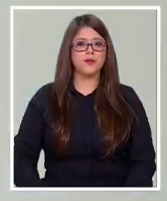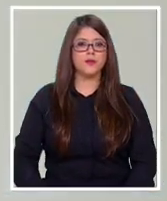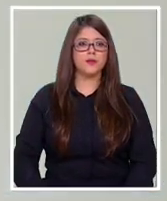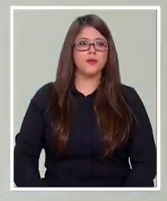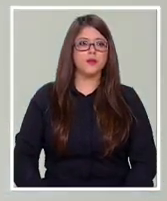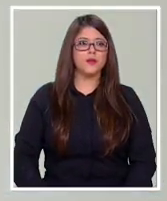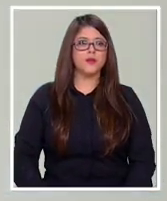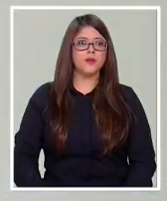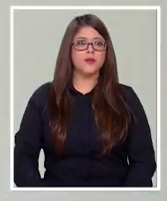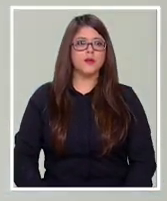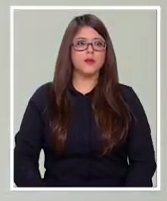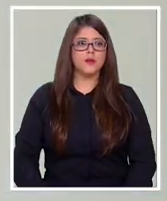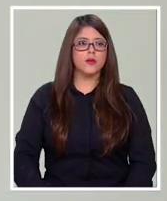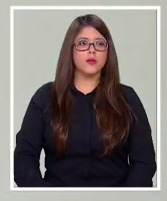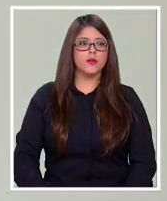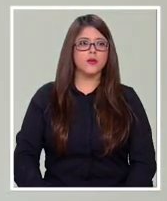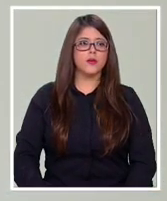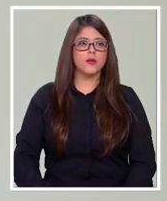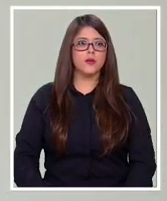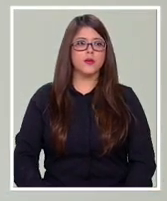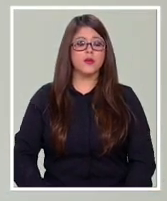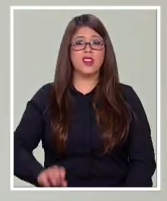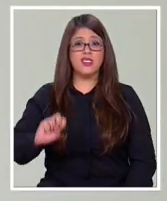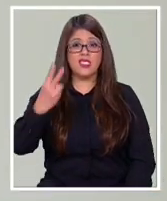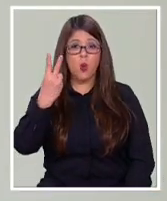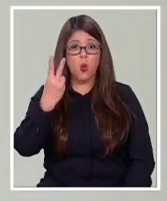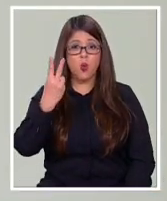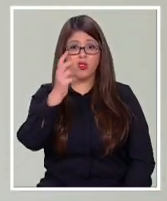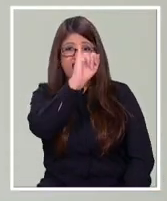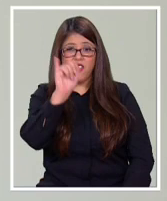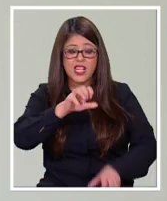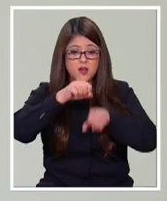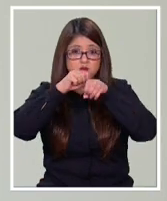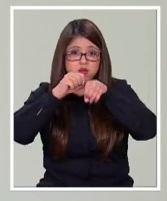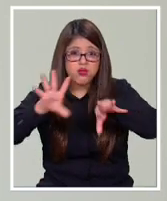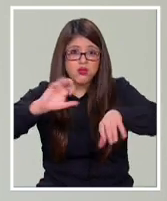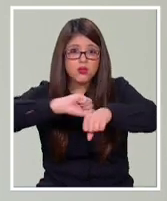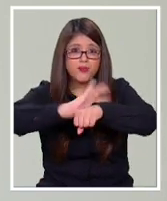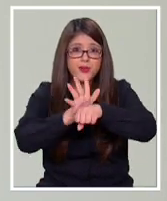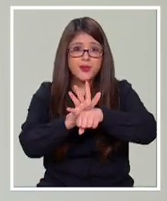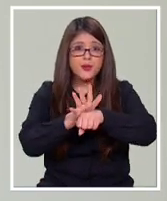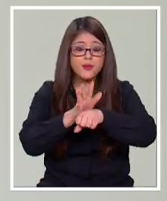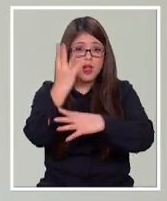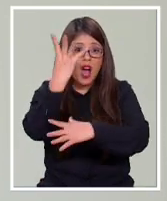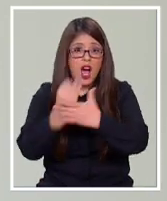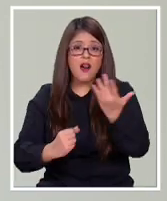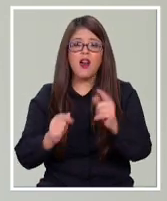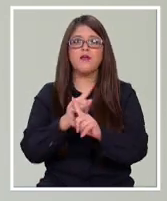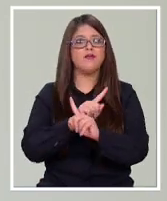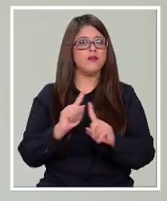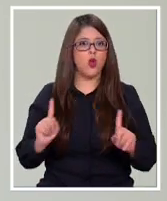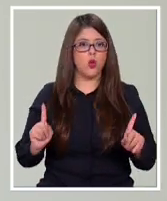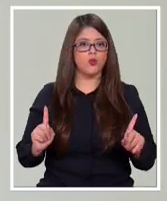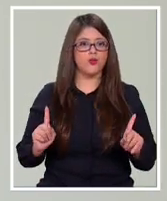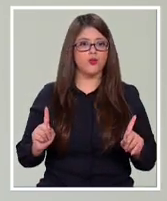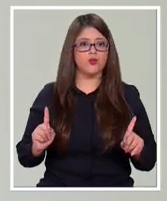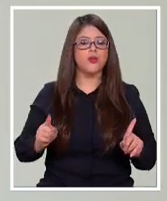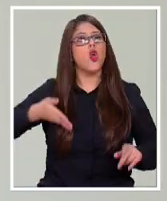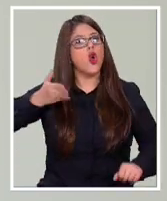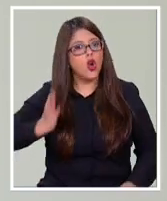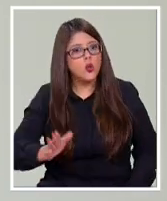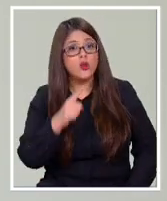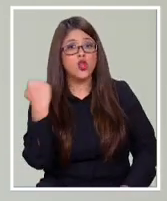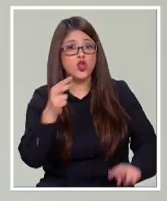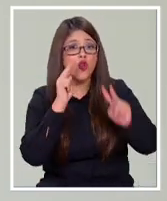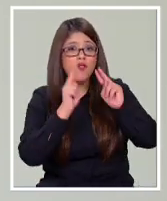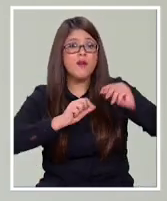Aún es muy precoz para hablar que la segunda ola ya ha pasado. Por el contrario, se mantiene muy activa. Si lo observamos